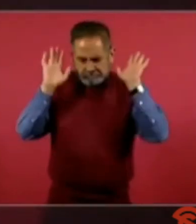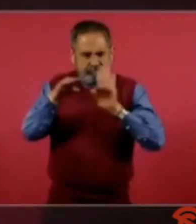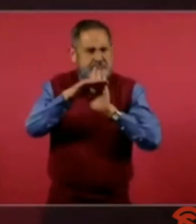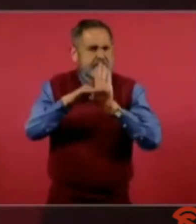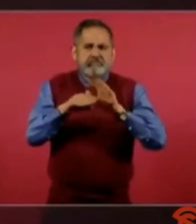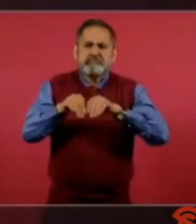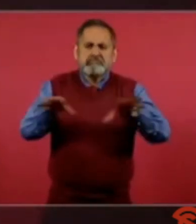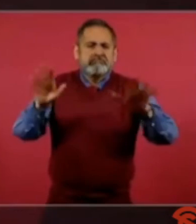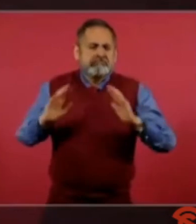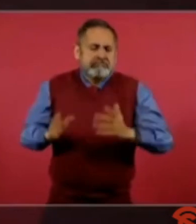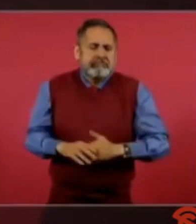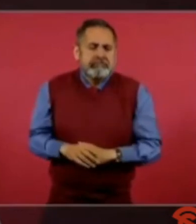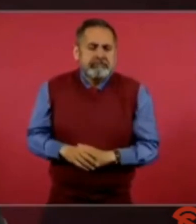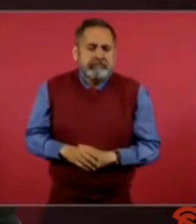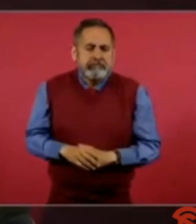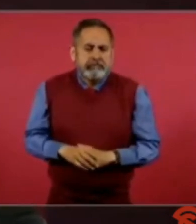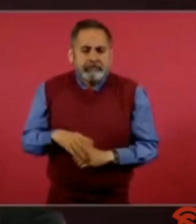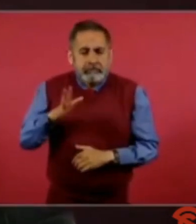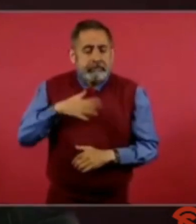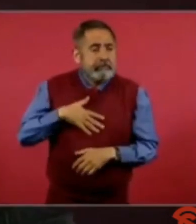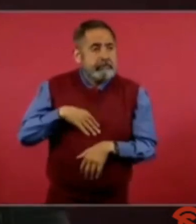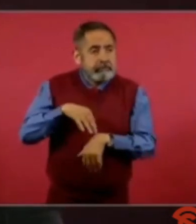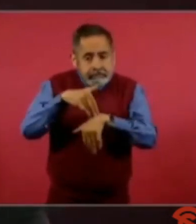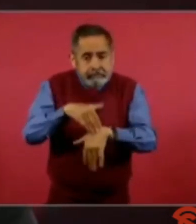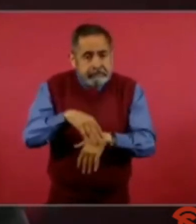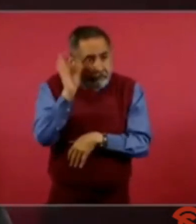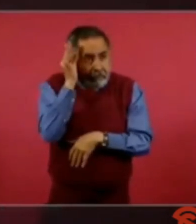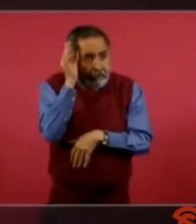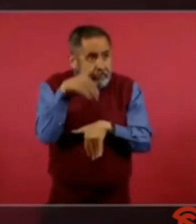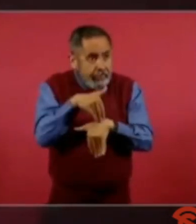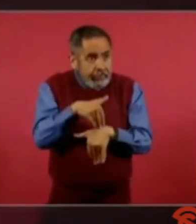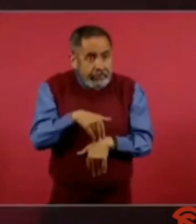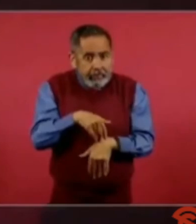México no somos peleles no somos